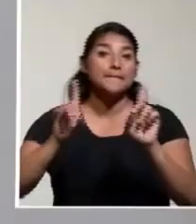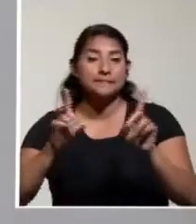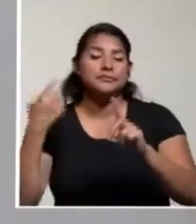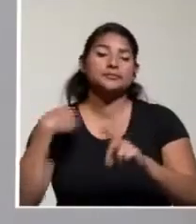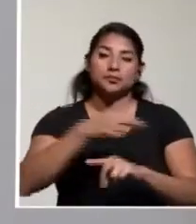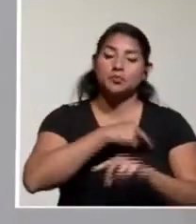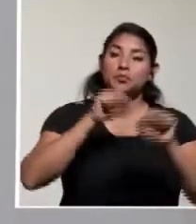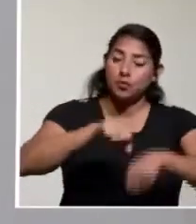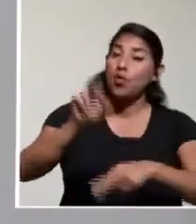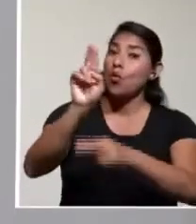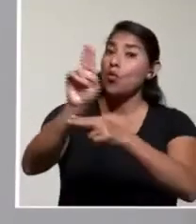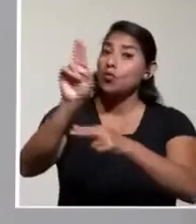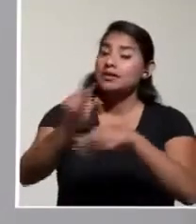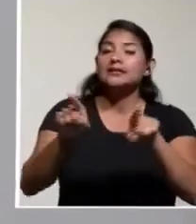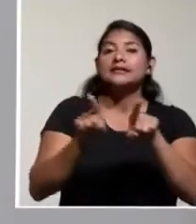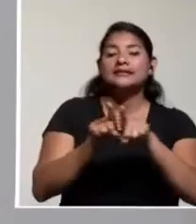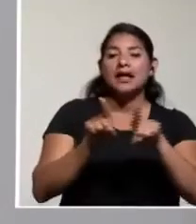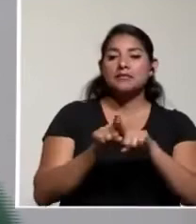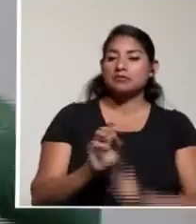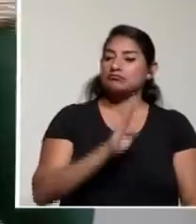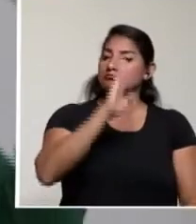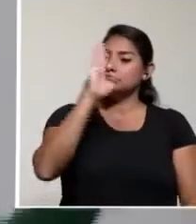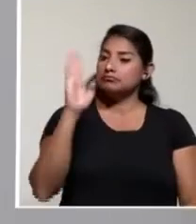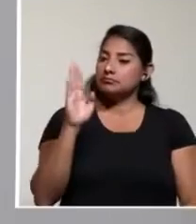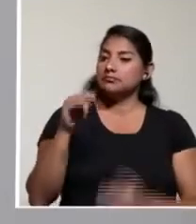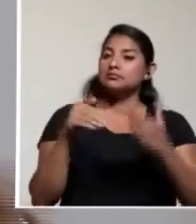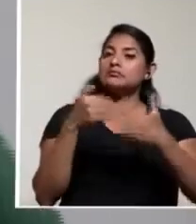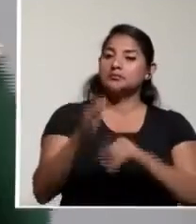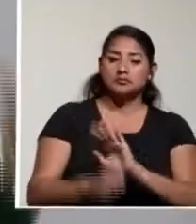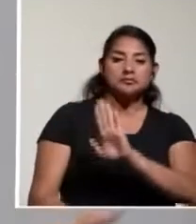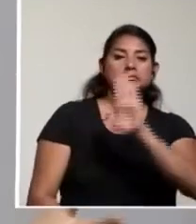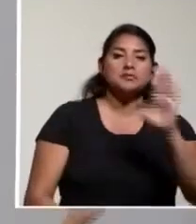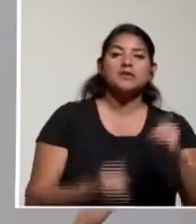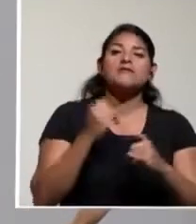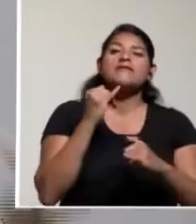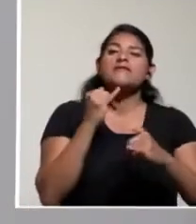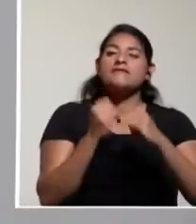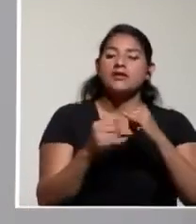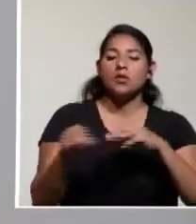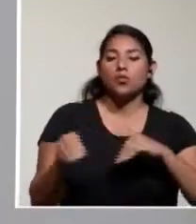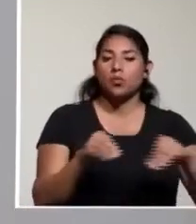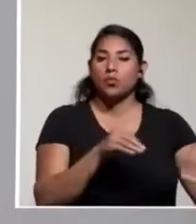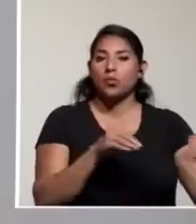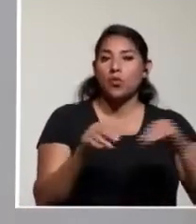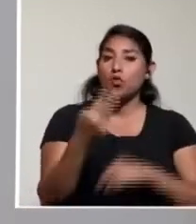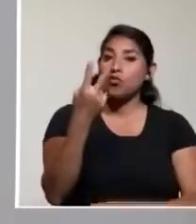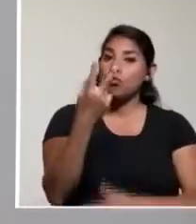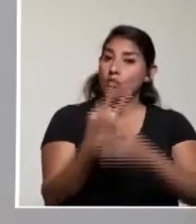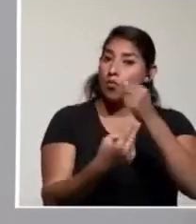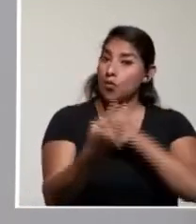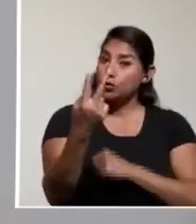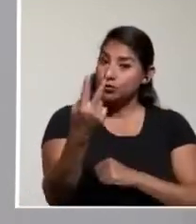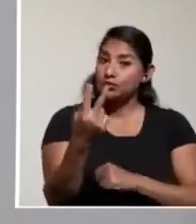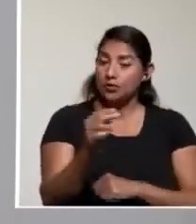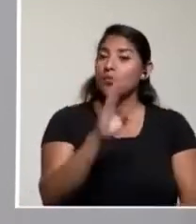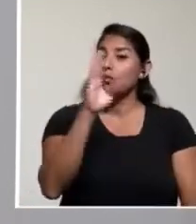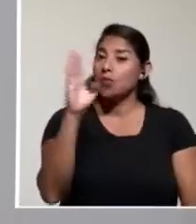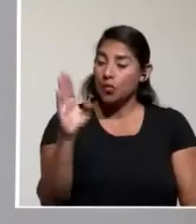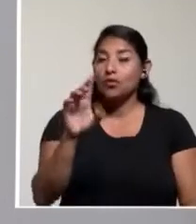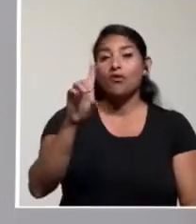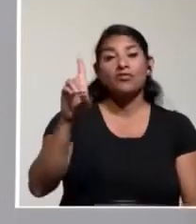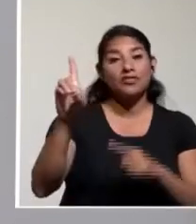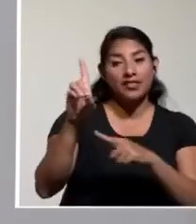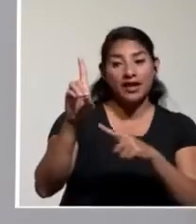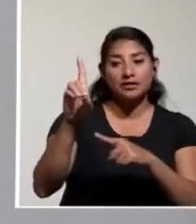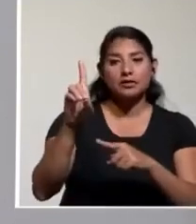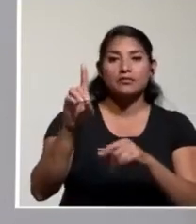podemos utilizar entonces primero un lado, después el otro y después podemos combinarlos y usar los dos. Ajá, un lado se llama